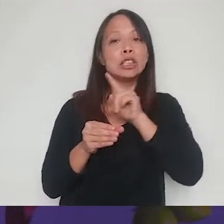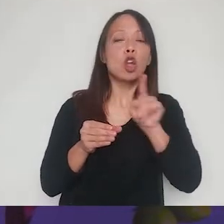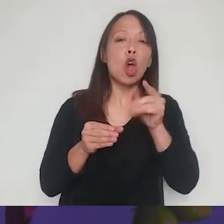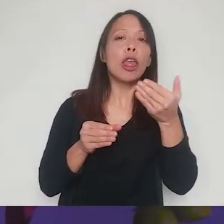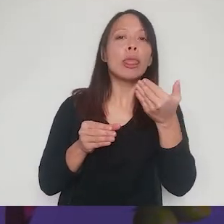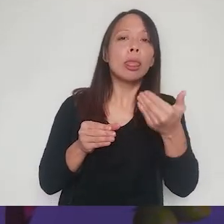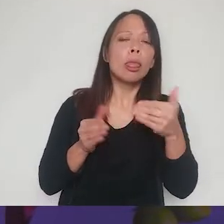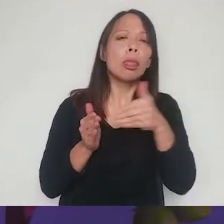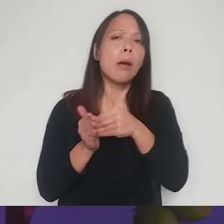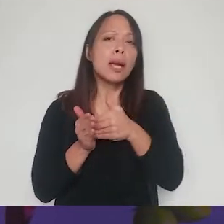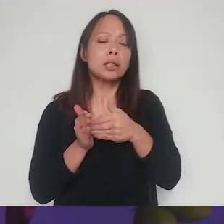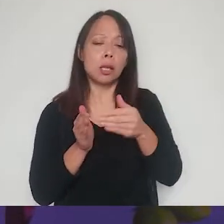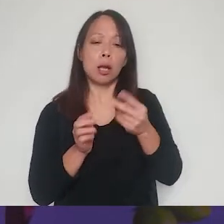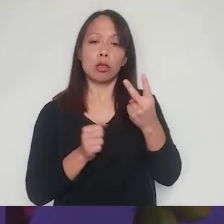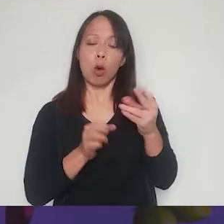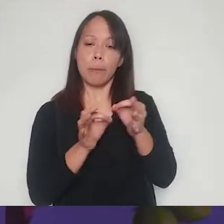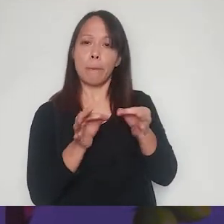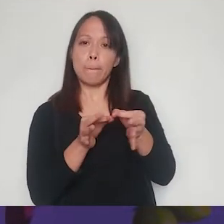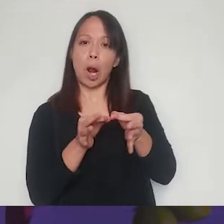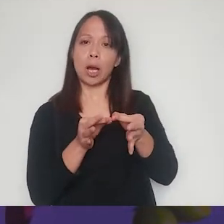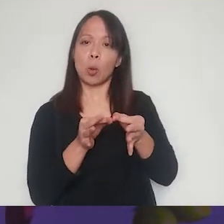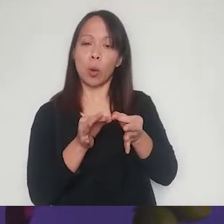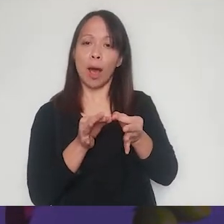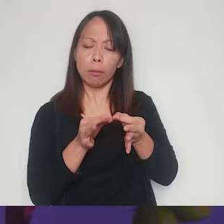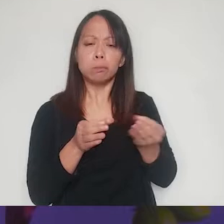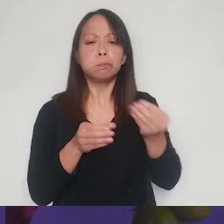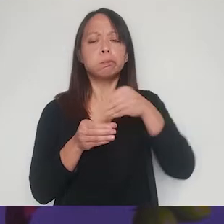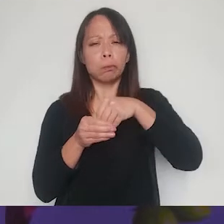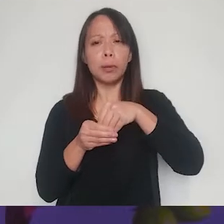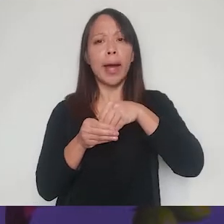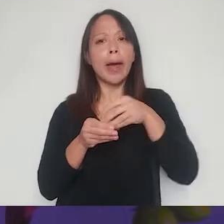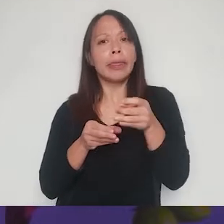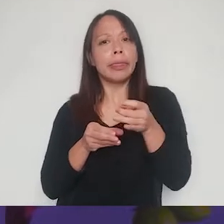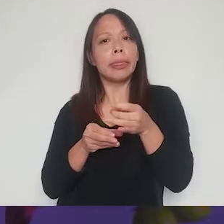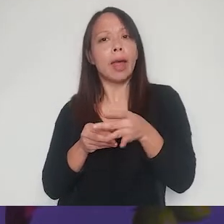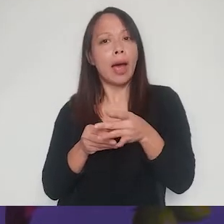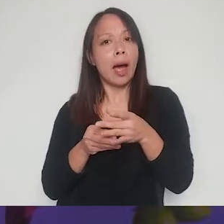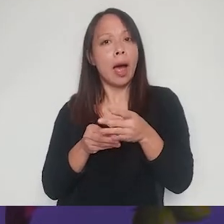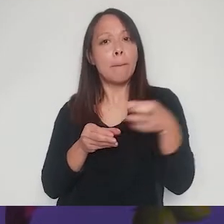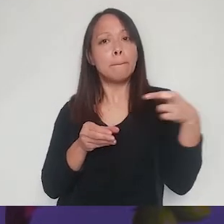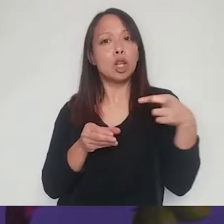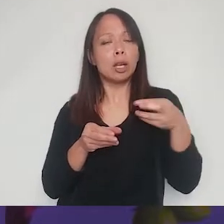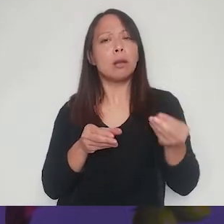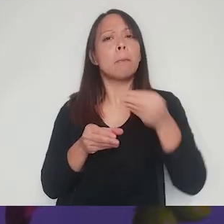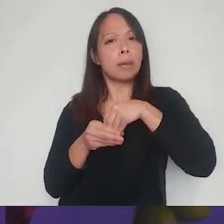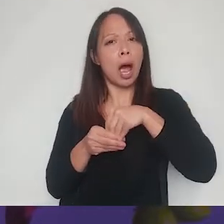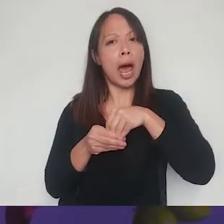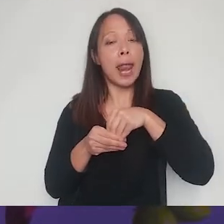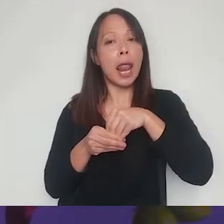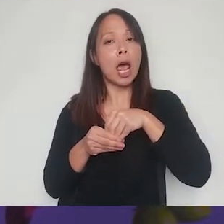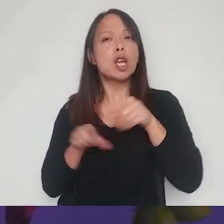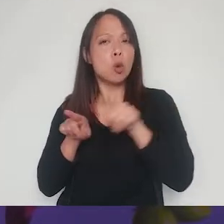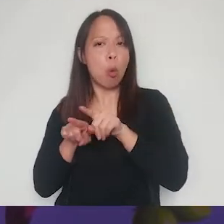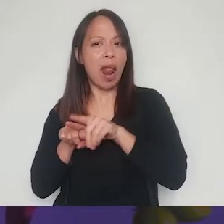la formación de dos moléculas de ARN mensajero distintas, dos variantes, que producen dos moléculas proteicas que